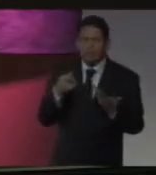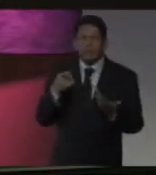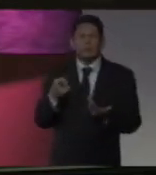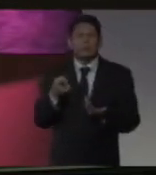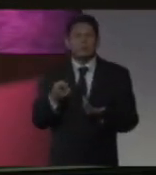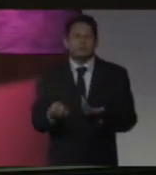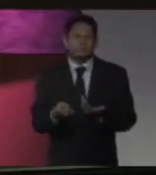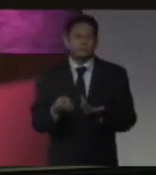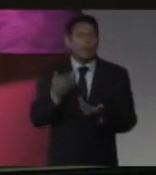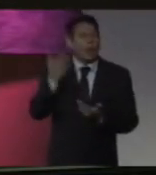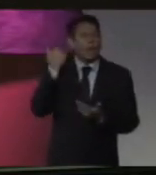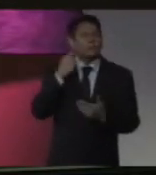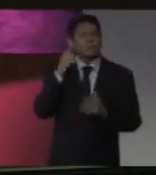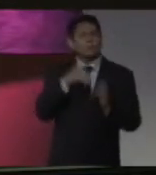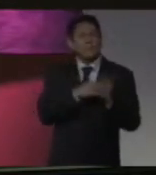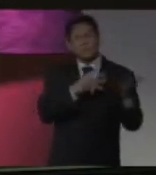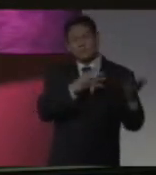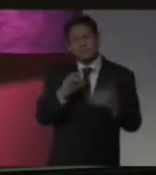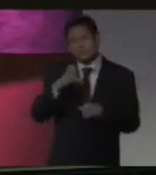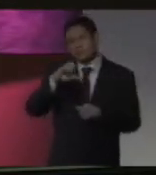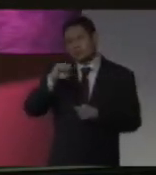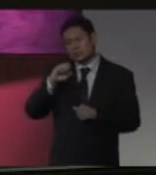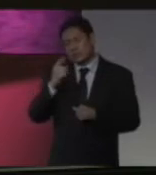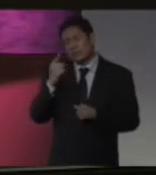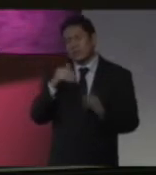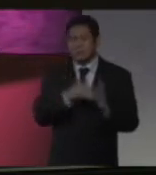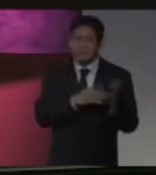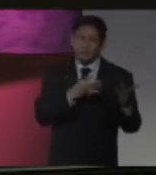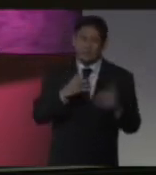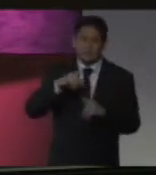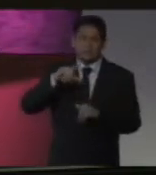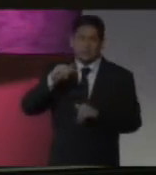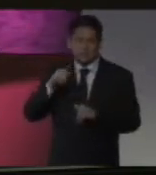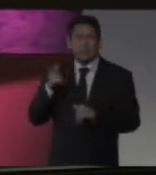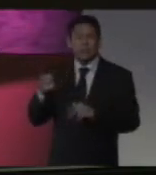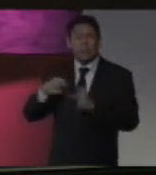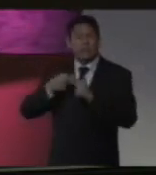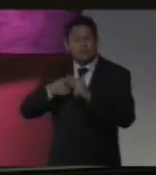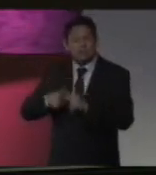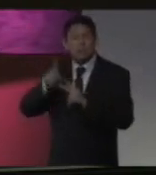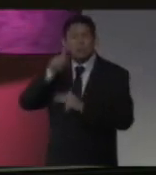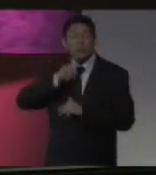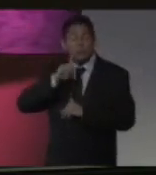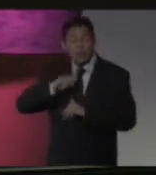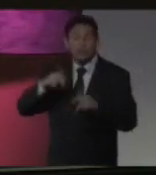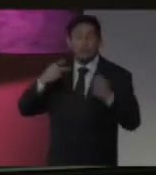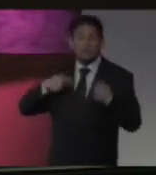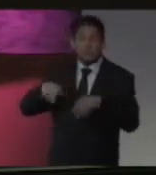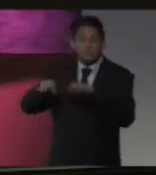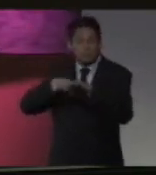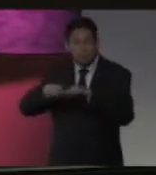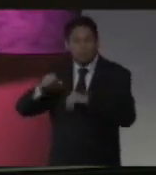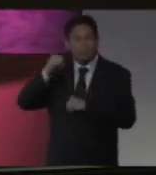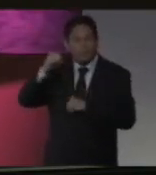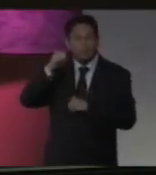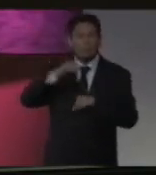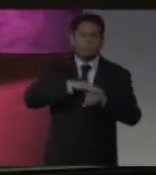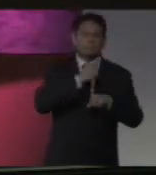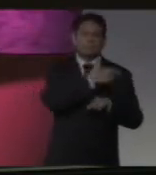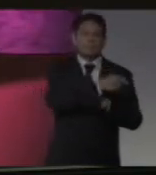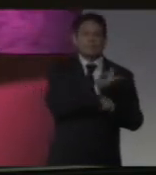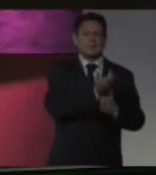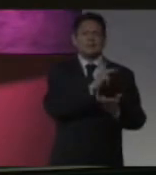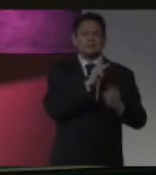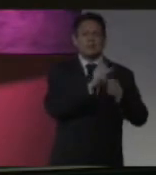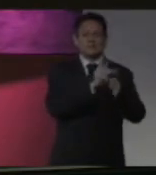de la década de los 60s y los 70s, que fueron luchas anticoloniales, que fueron luchas de mujeres, que fueron luchas de trabajadores y que